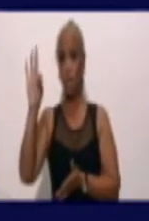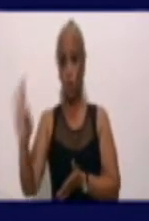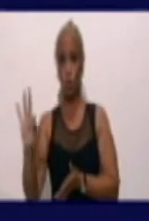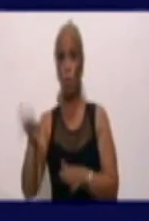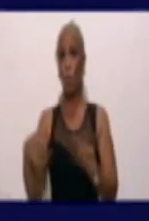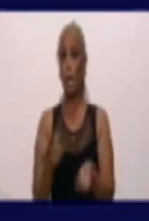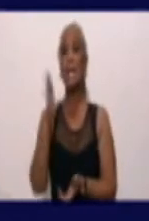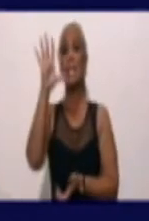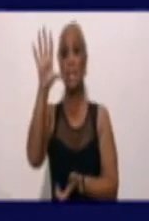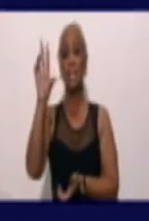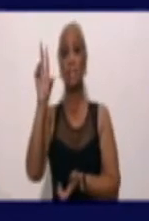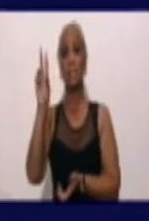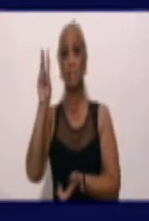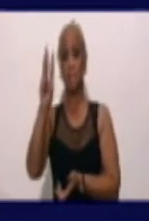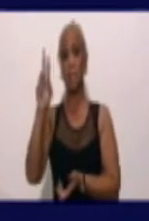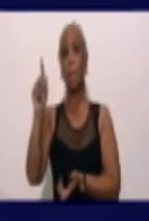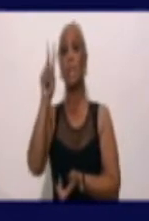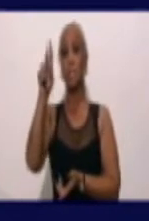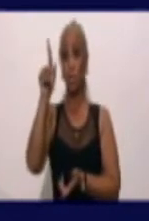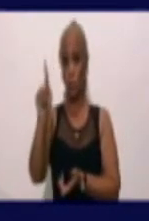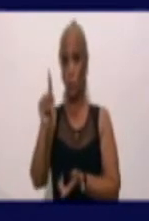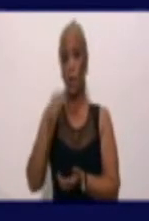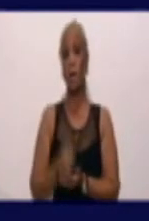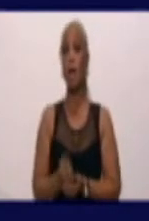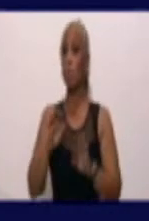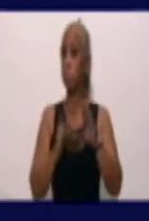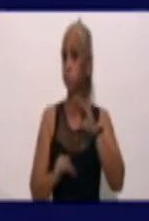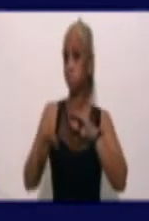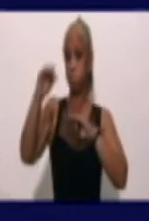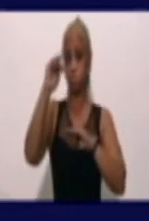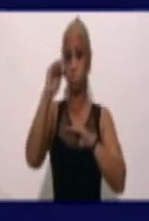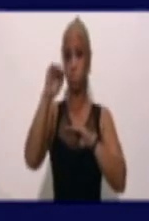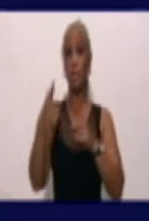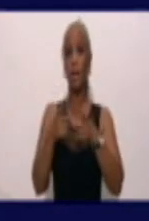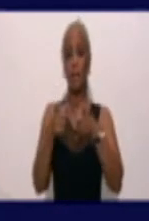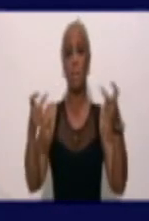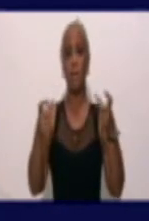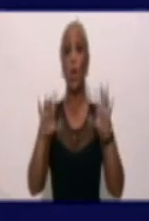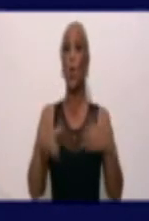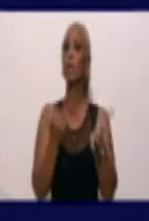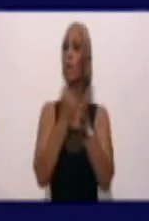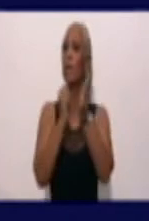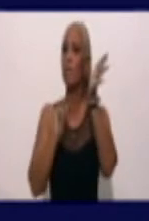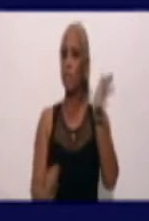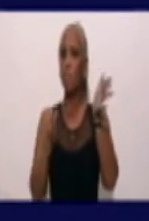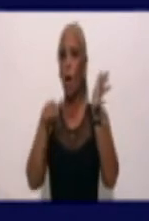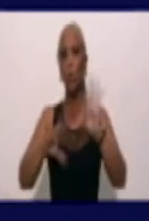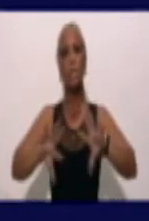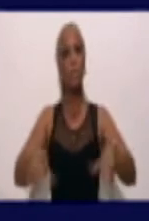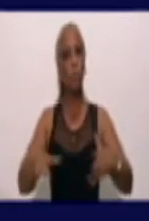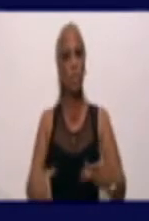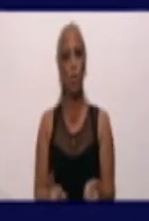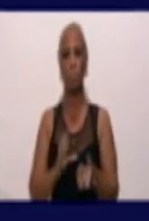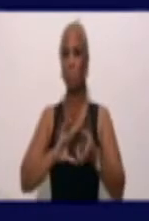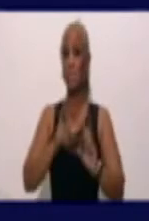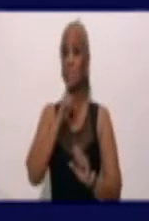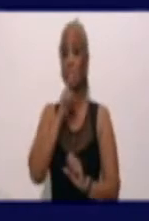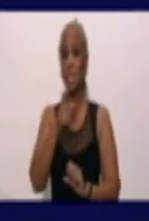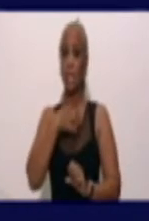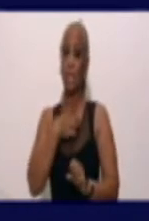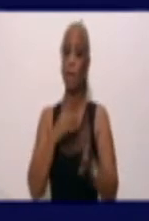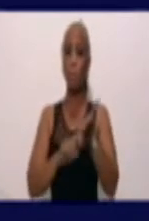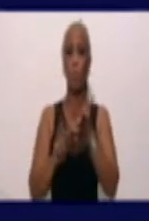de que hay un índice de positividad bastante elevado, lo que reafirma hoy la situación compleja que tiene la provincia.